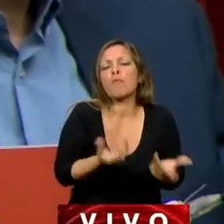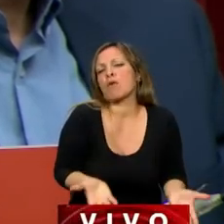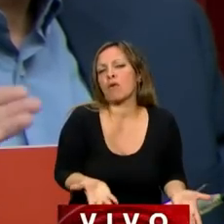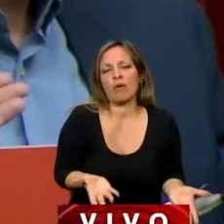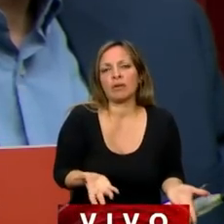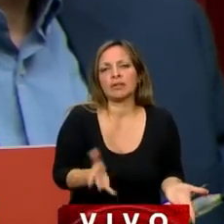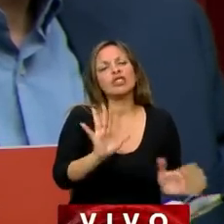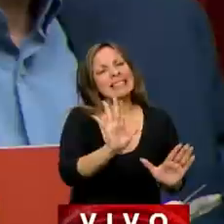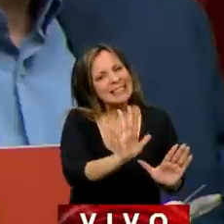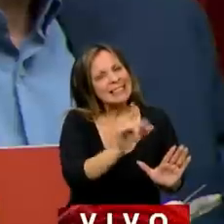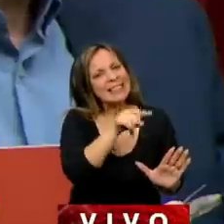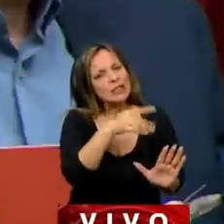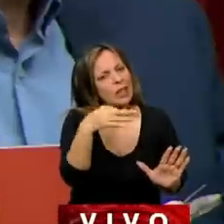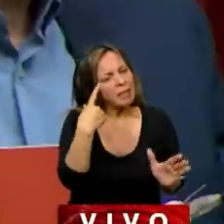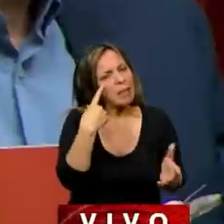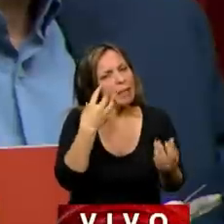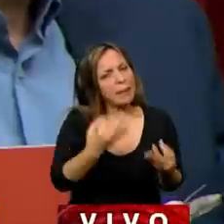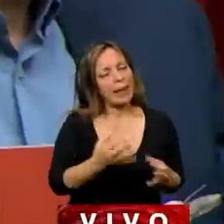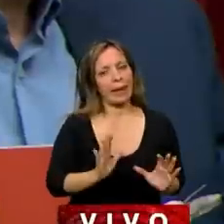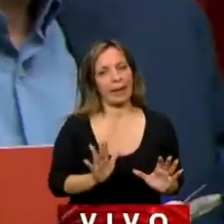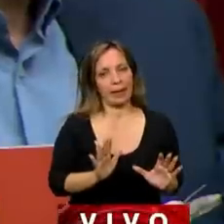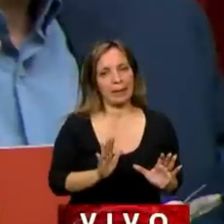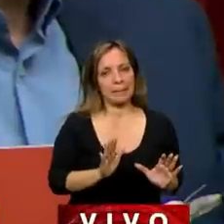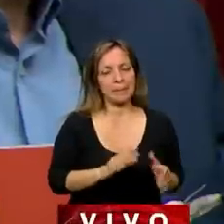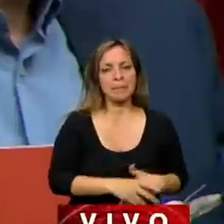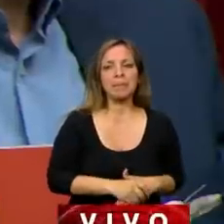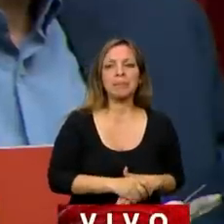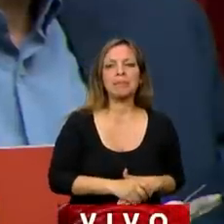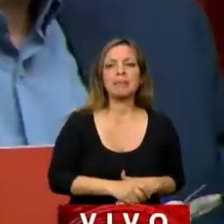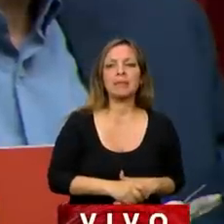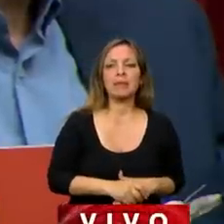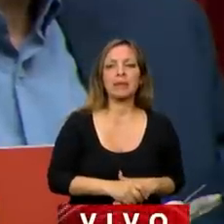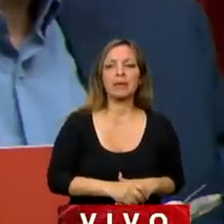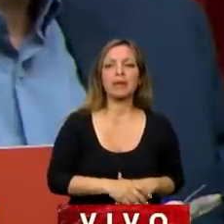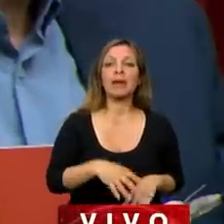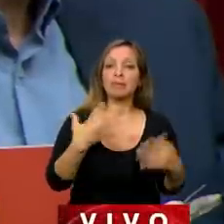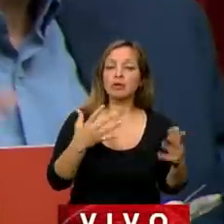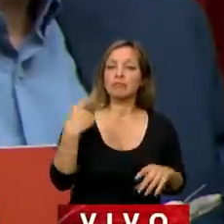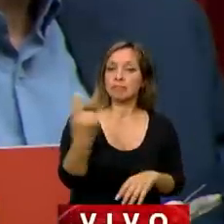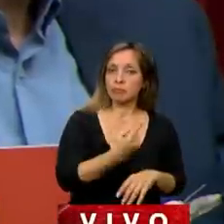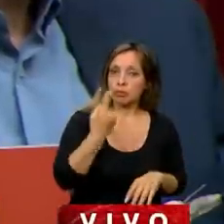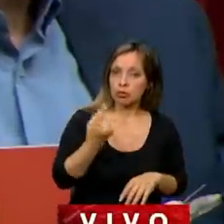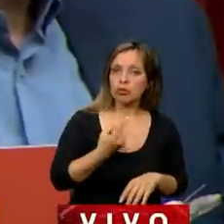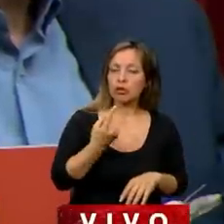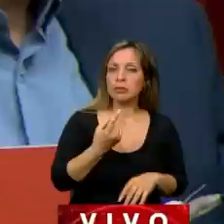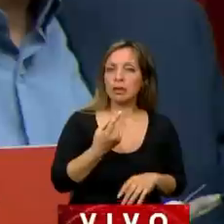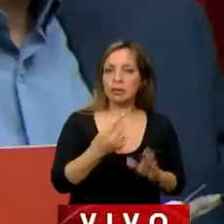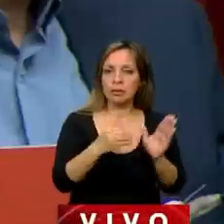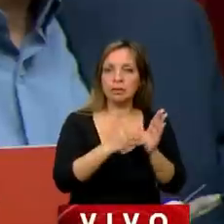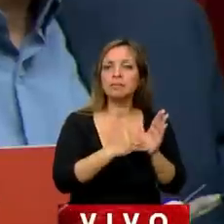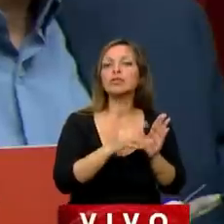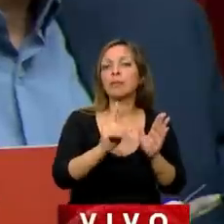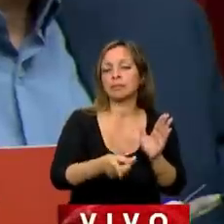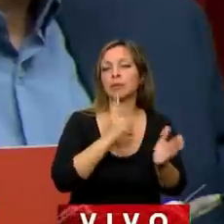Entonces nos parece que esto es fundamental. Y entonces, en ese sentido, lo hemos colocado en nuestro dictamen.